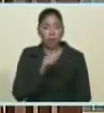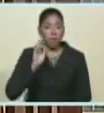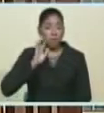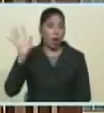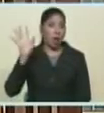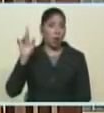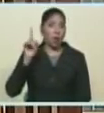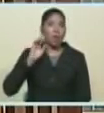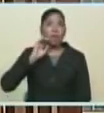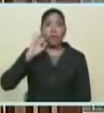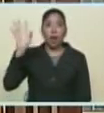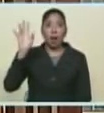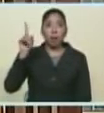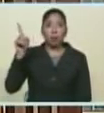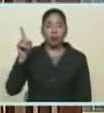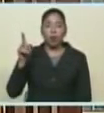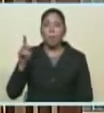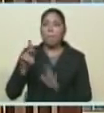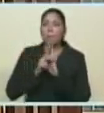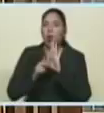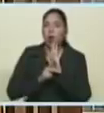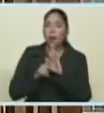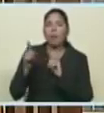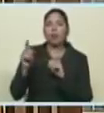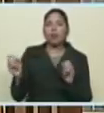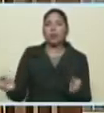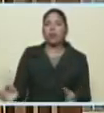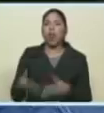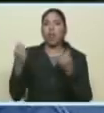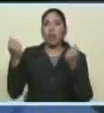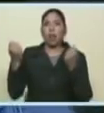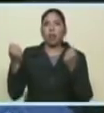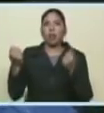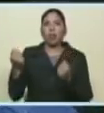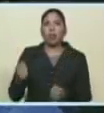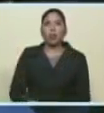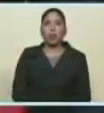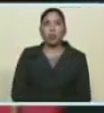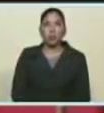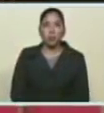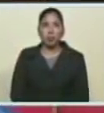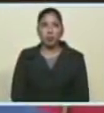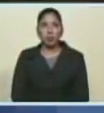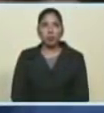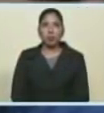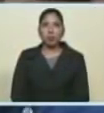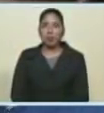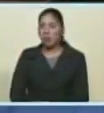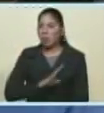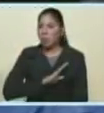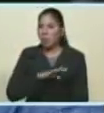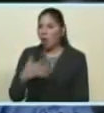conocido en España del programa Salvados. De Antena 3, ¿no es? No, de La Sexta.